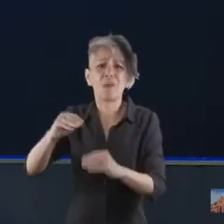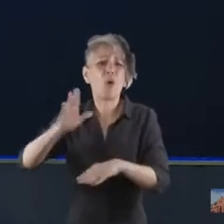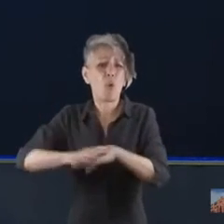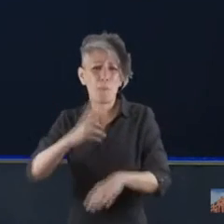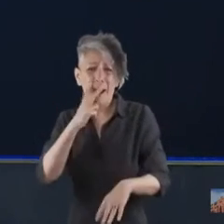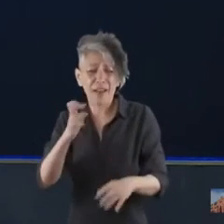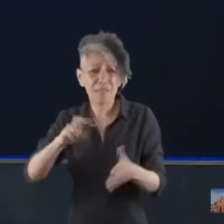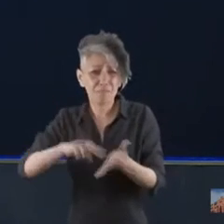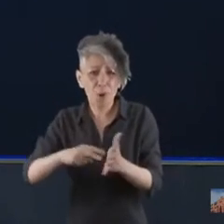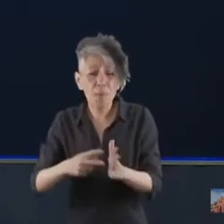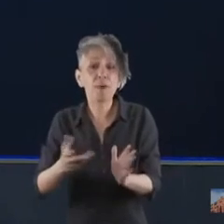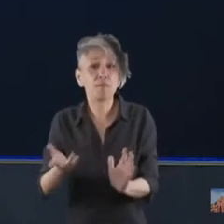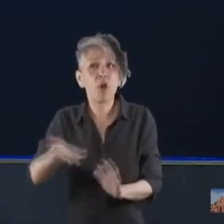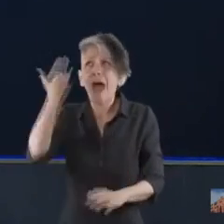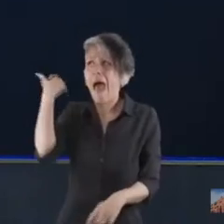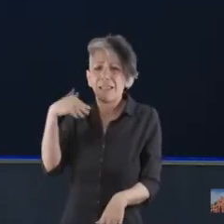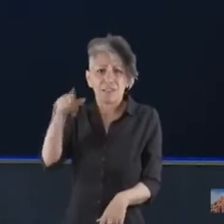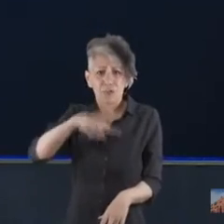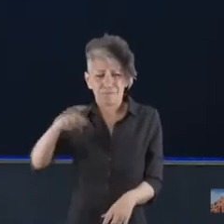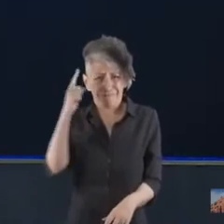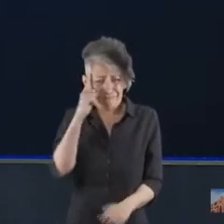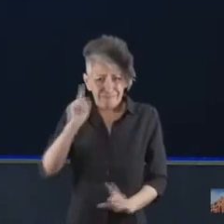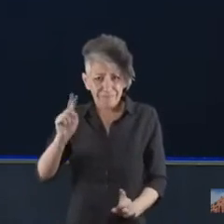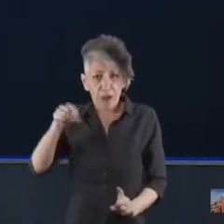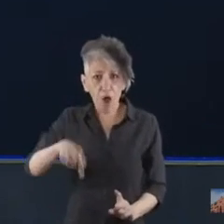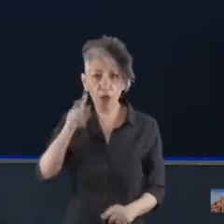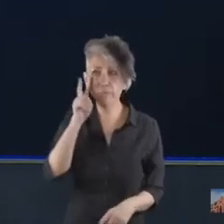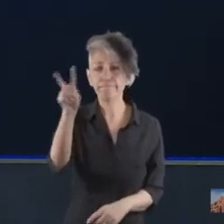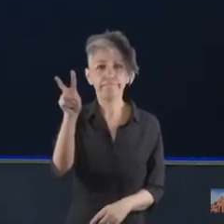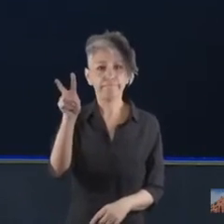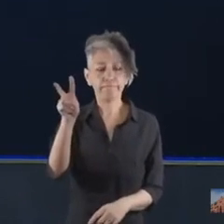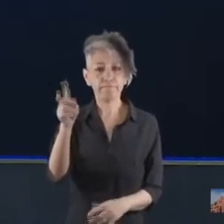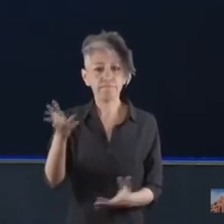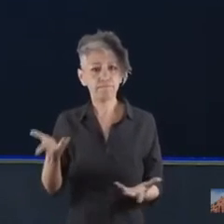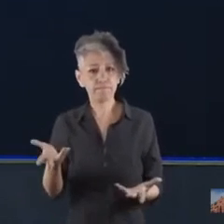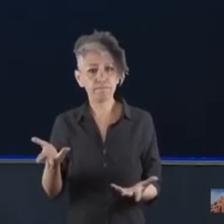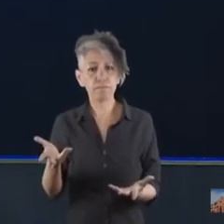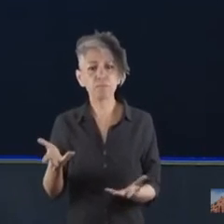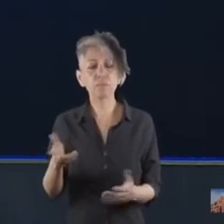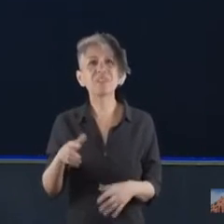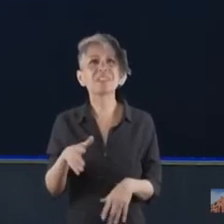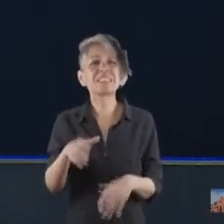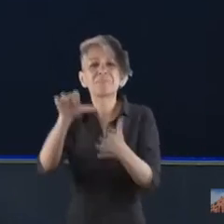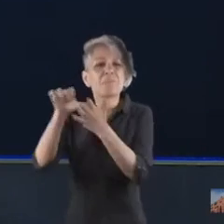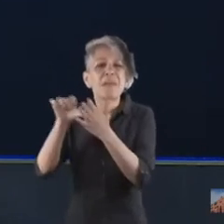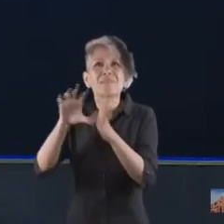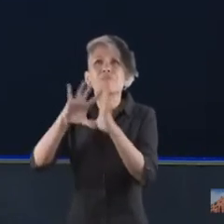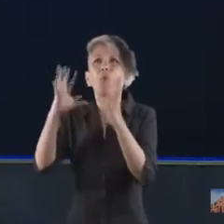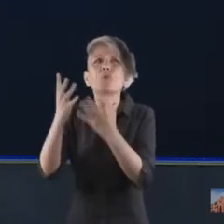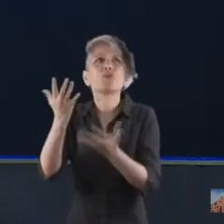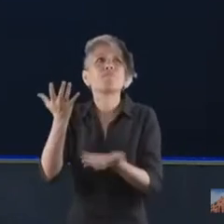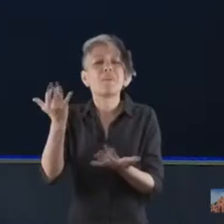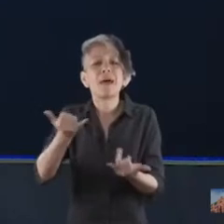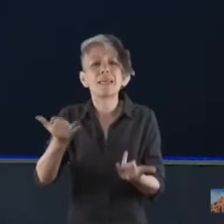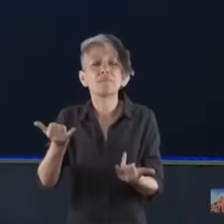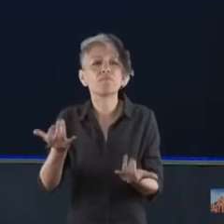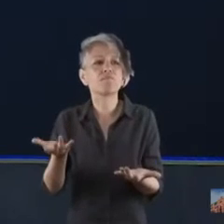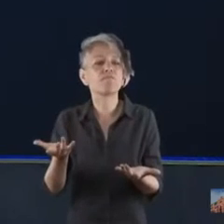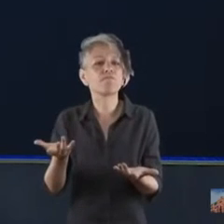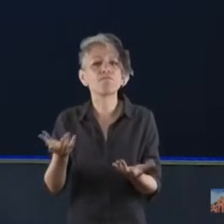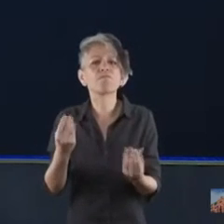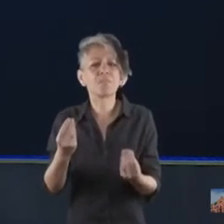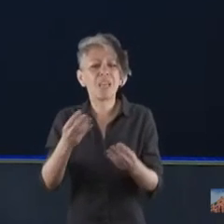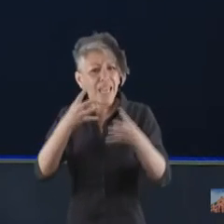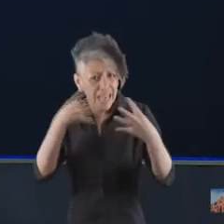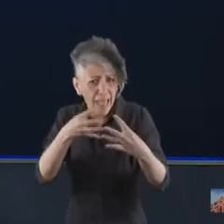hace algunos años y hoy lo estamos viendo un mundo que tiene en disputa más allá de la guerra